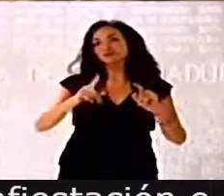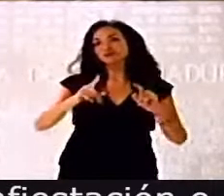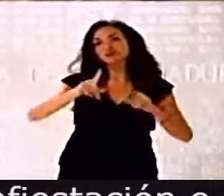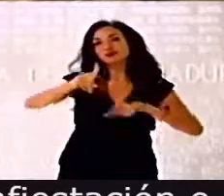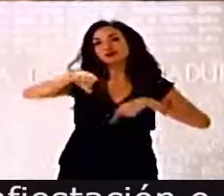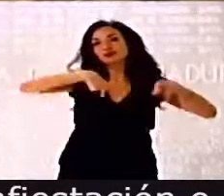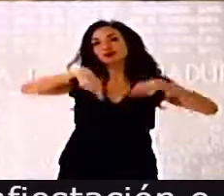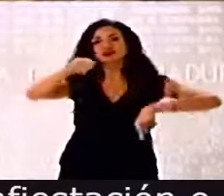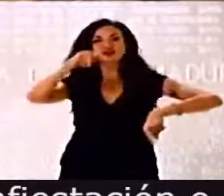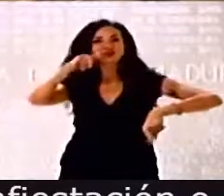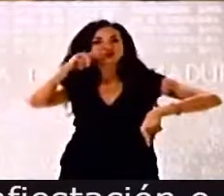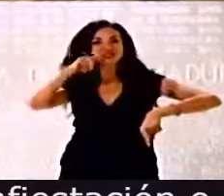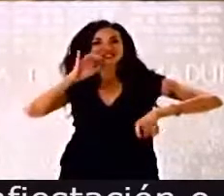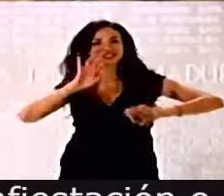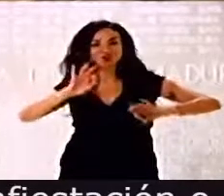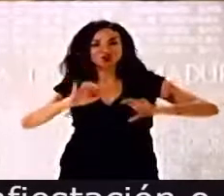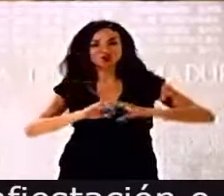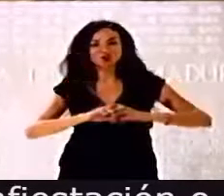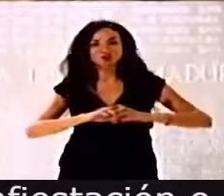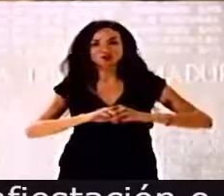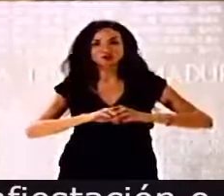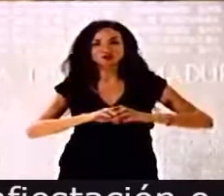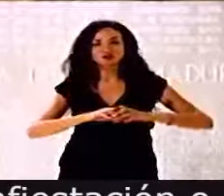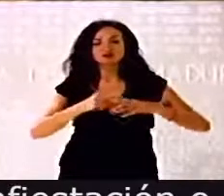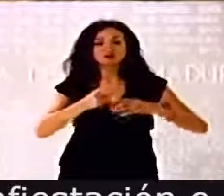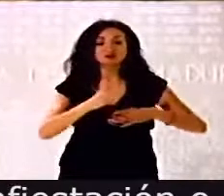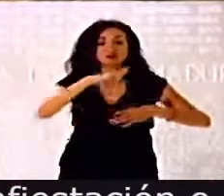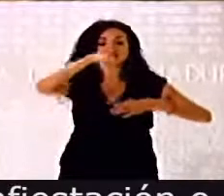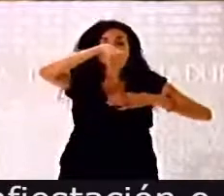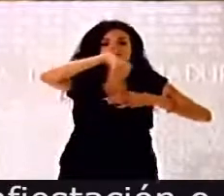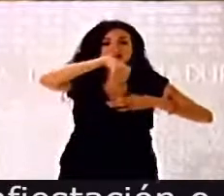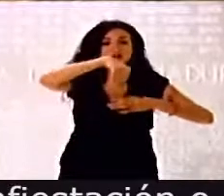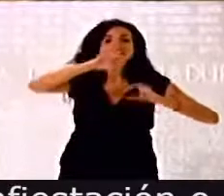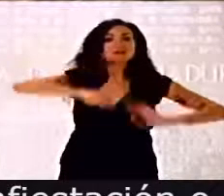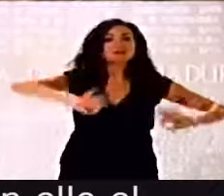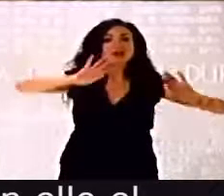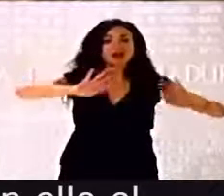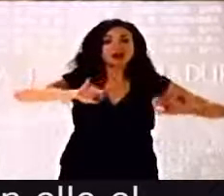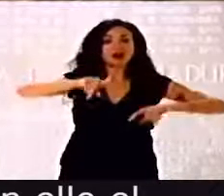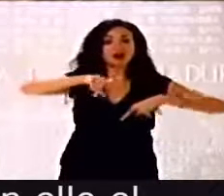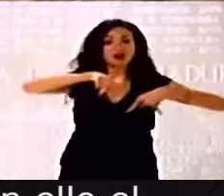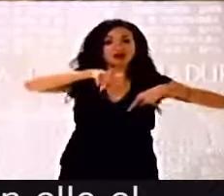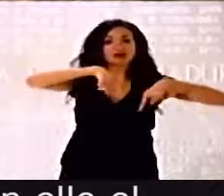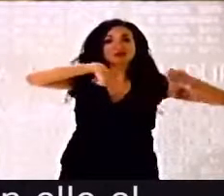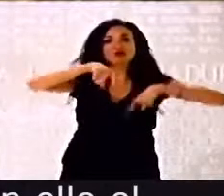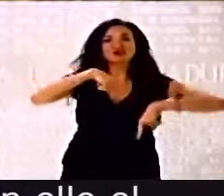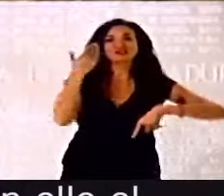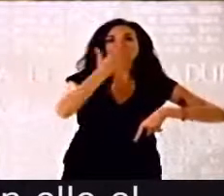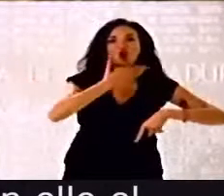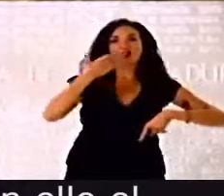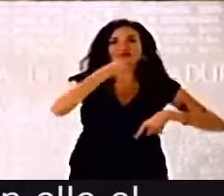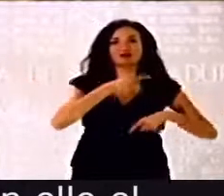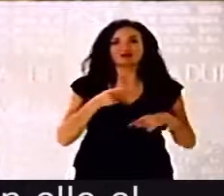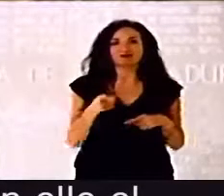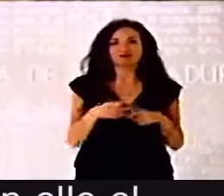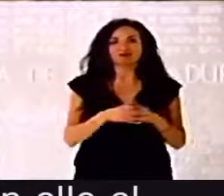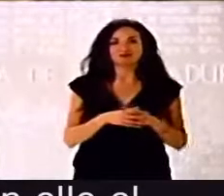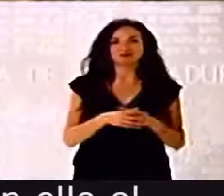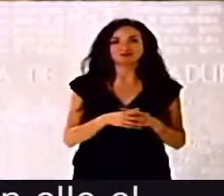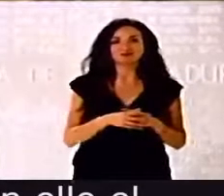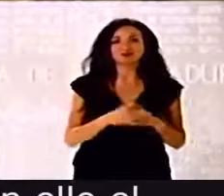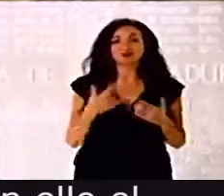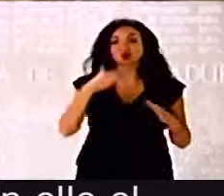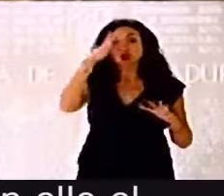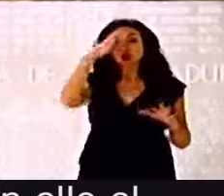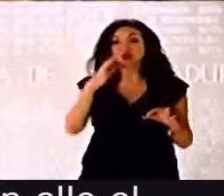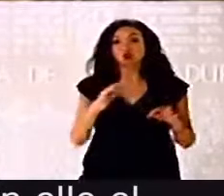y turístico. Y dentro de ellos el transporte que lleva el tema del transporte escolar. Yo creo que era la pregunta